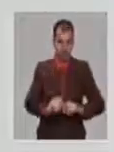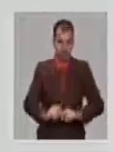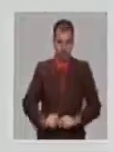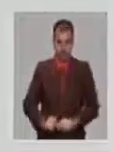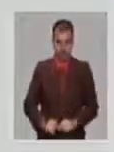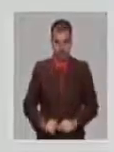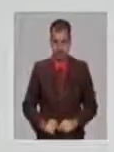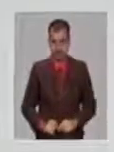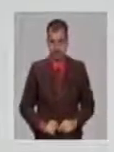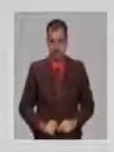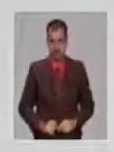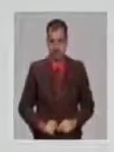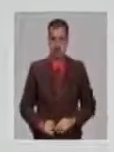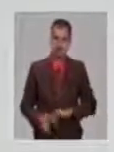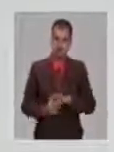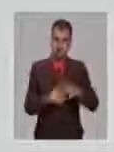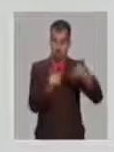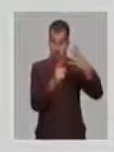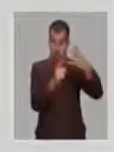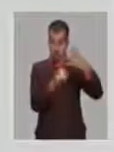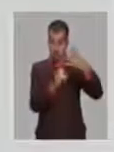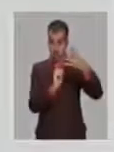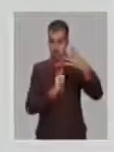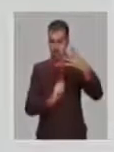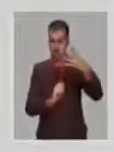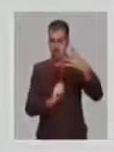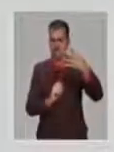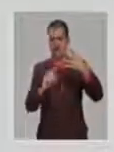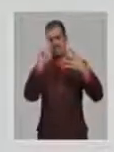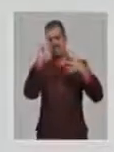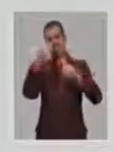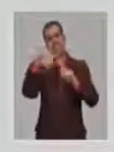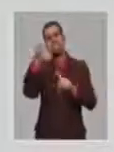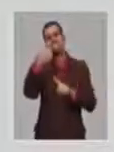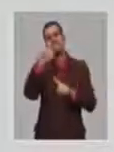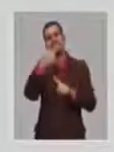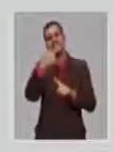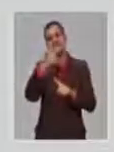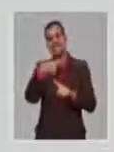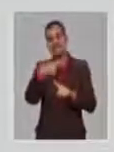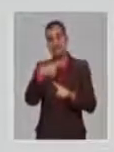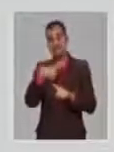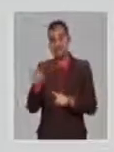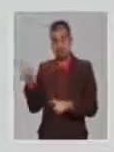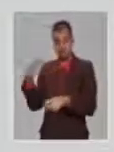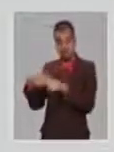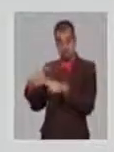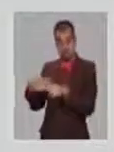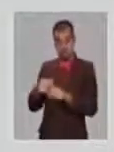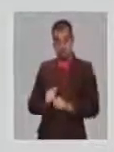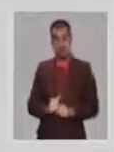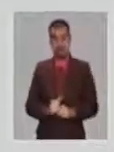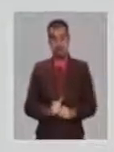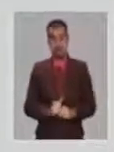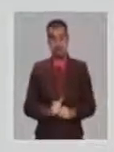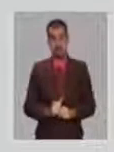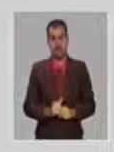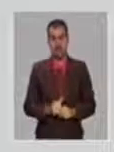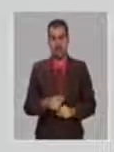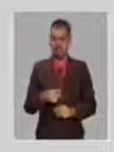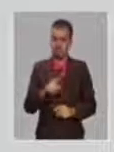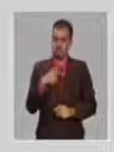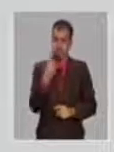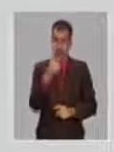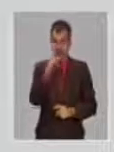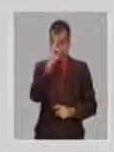con inmunomoduladores, y ahí es importante la labor del médico de la familia porque se ha usado en los últimos días, meses, más